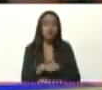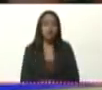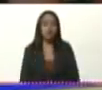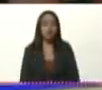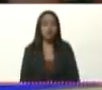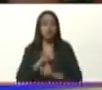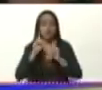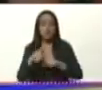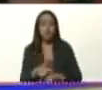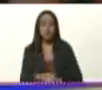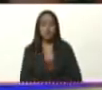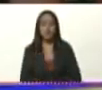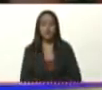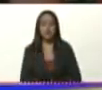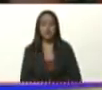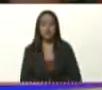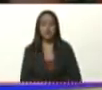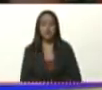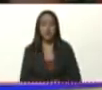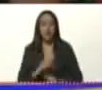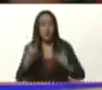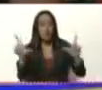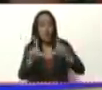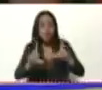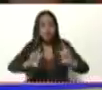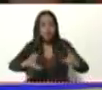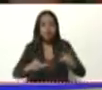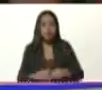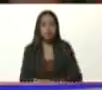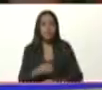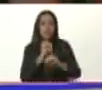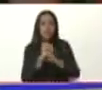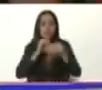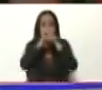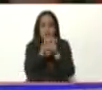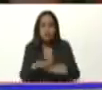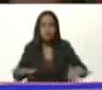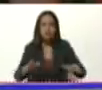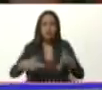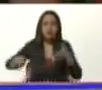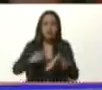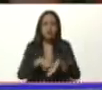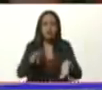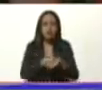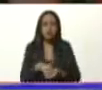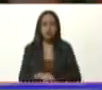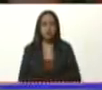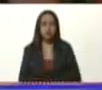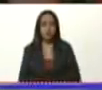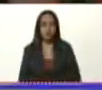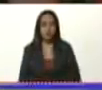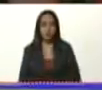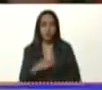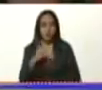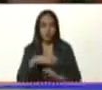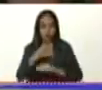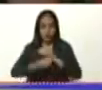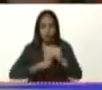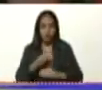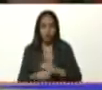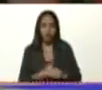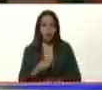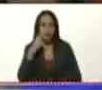través de los medios de comunicación y las redes sociales, difundir de manera periódica. Y creo que ha sido efectivo. Uno ya